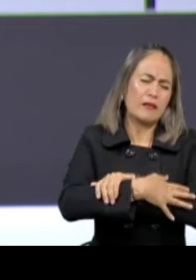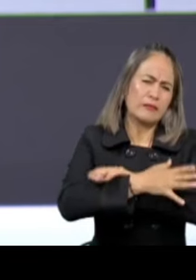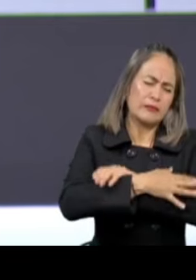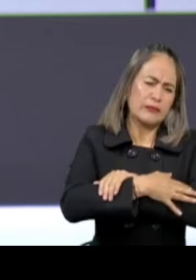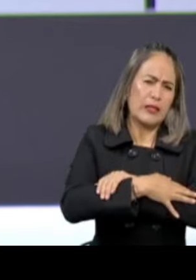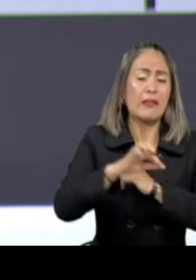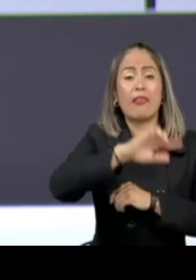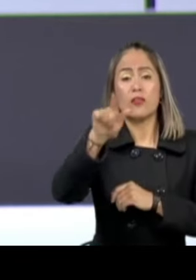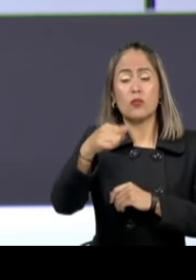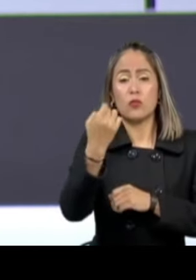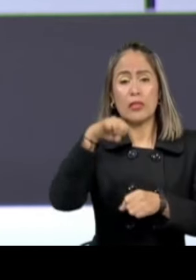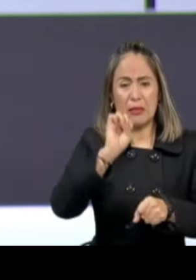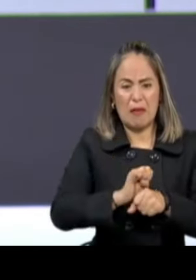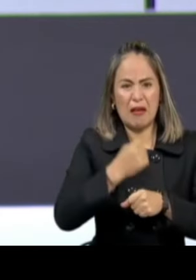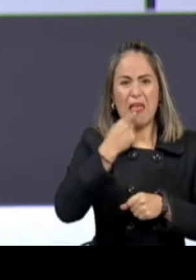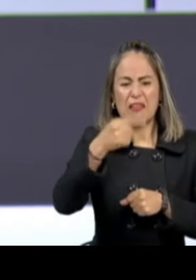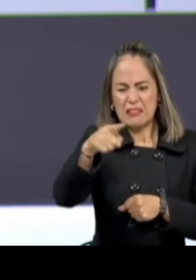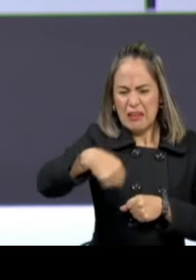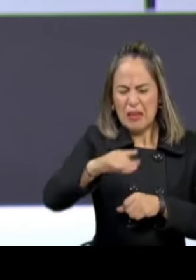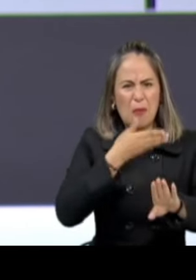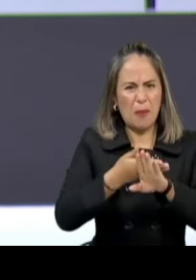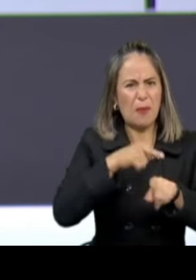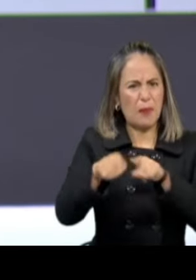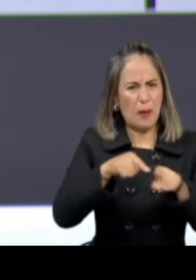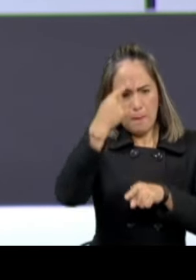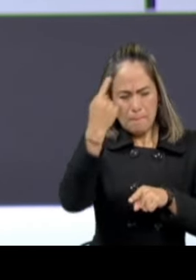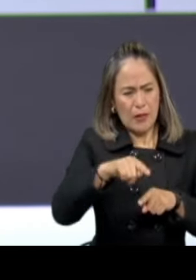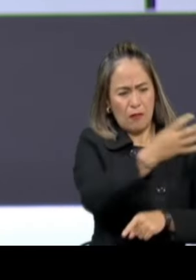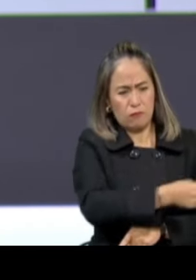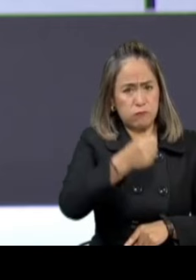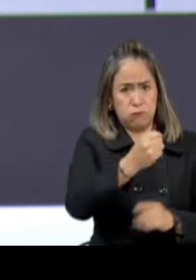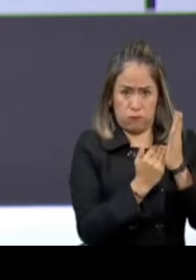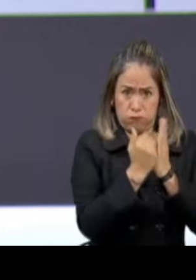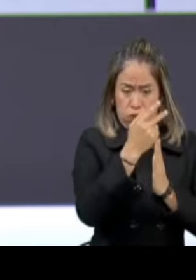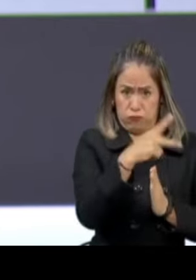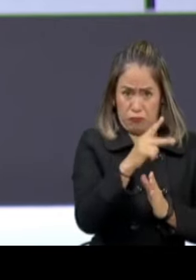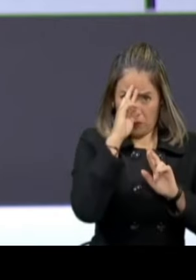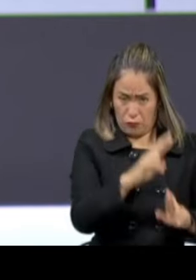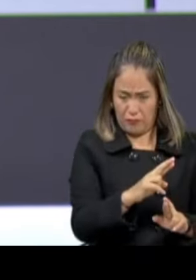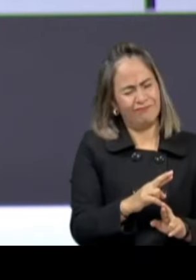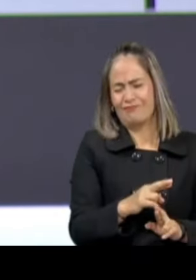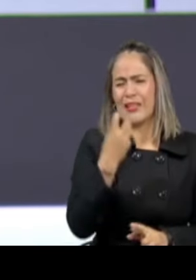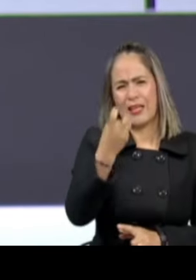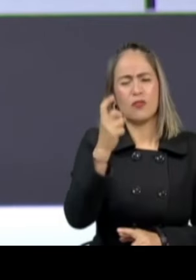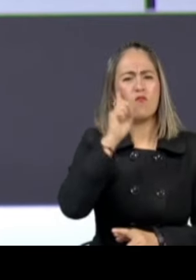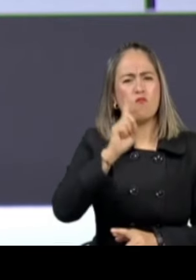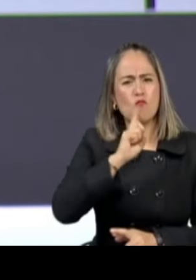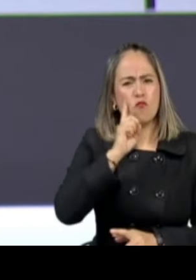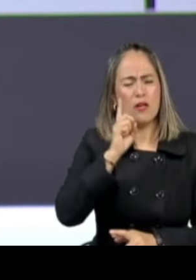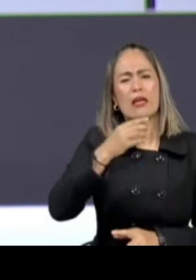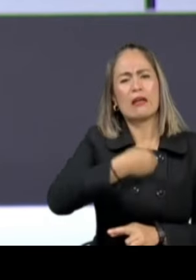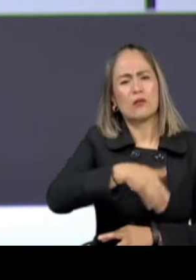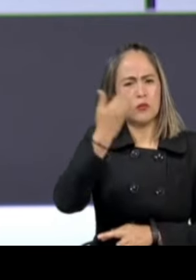siguiente apelar al rencor colectivo para avanzar un proyecto electoral eso señora shen Sí es una